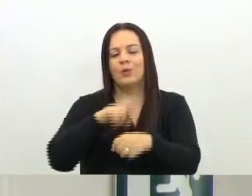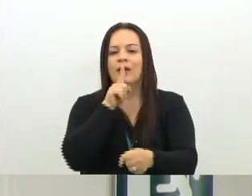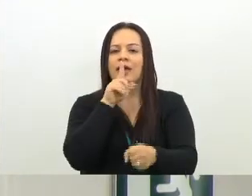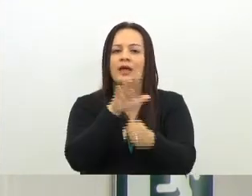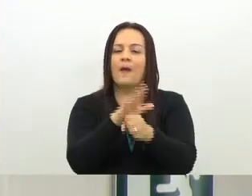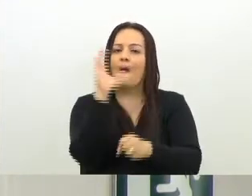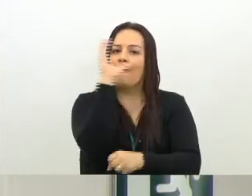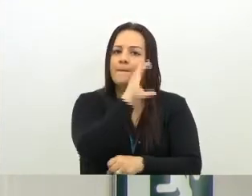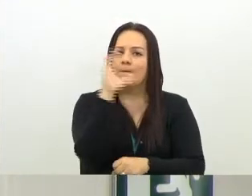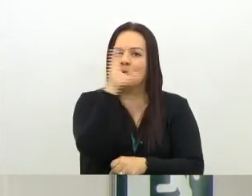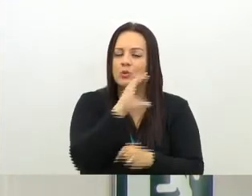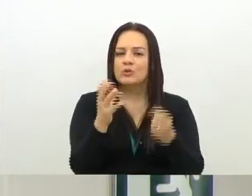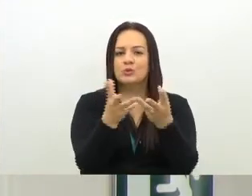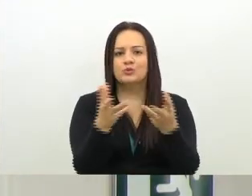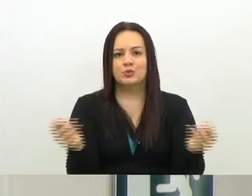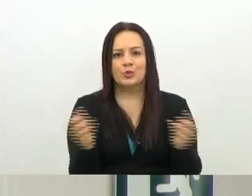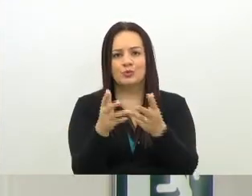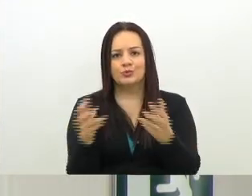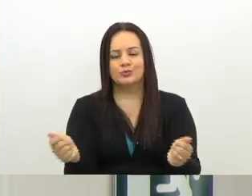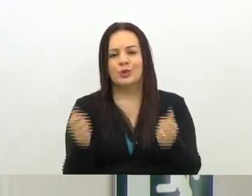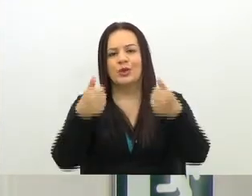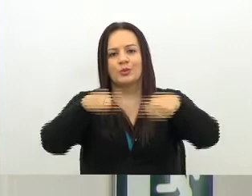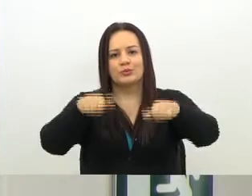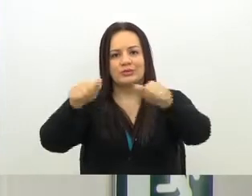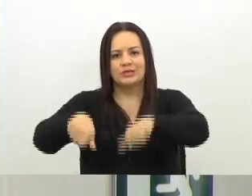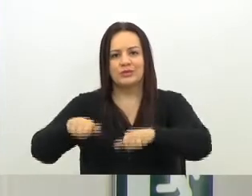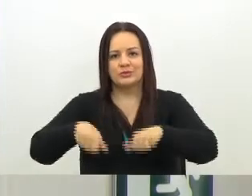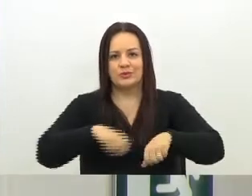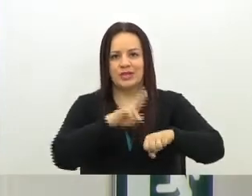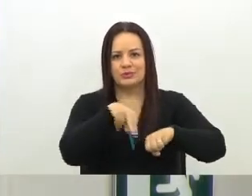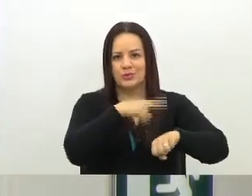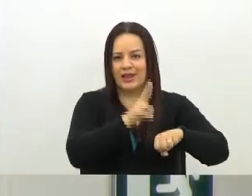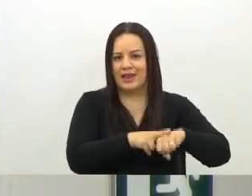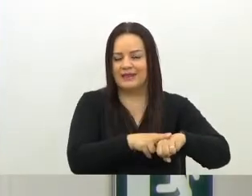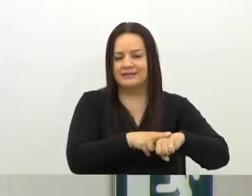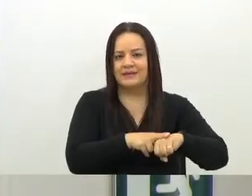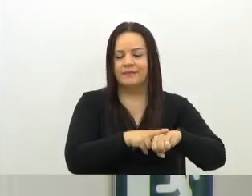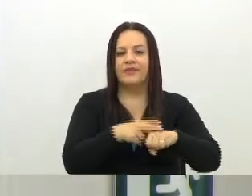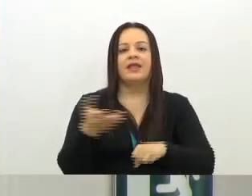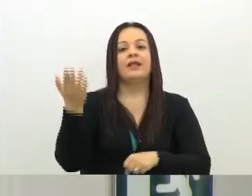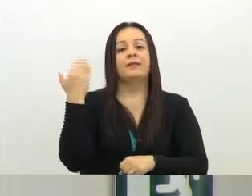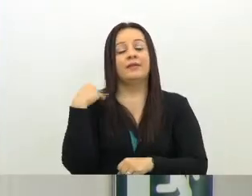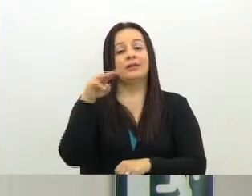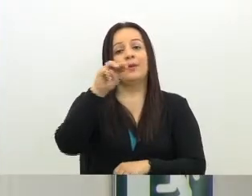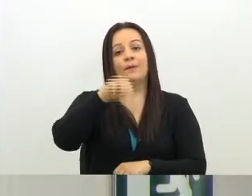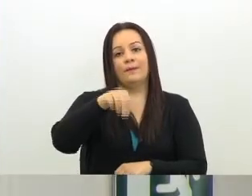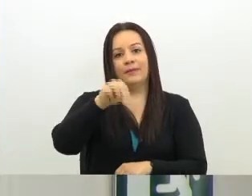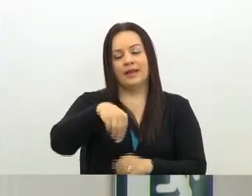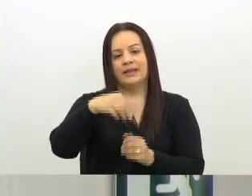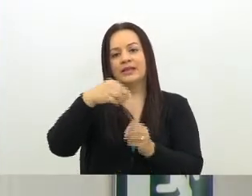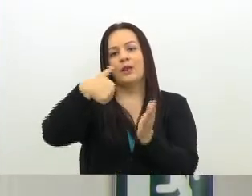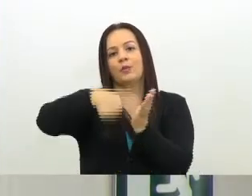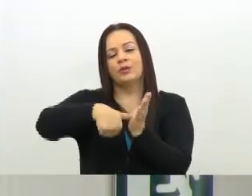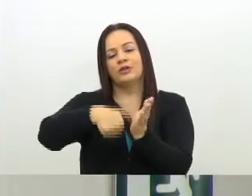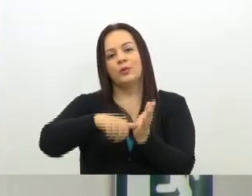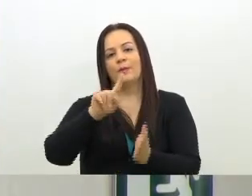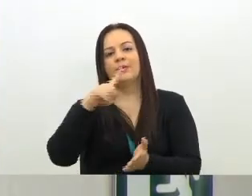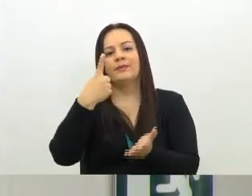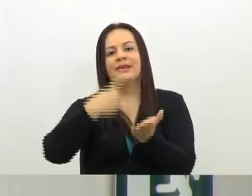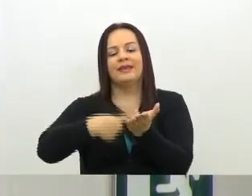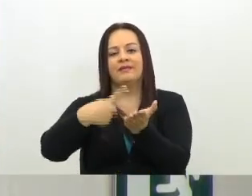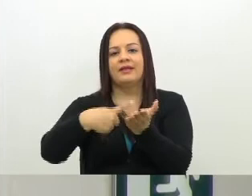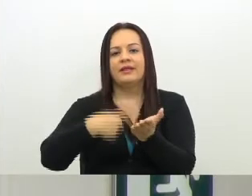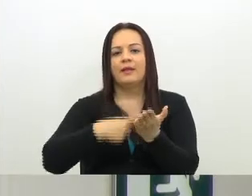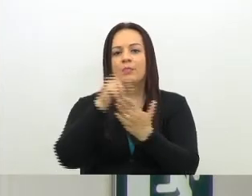la búsqueda de soluciones de consensos nacionales. El pasado martes, en la votación en primer debate de este